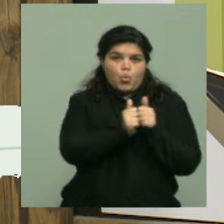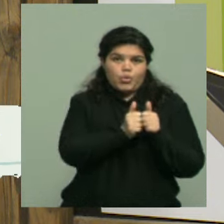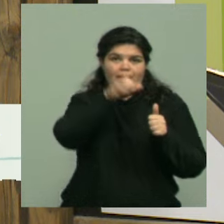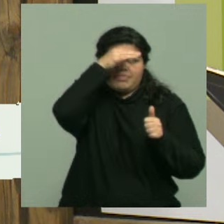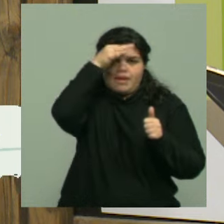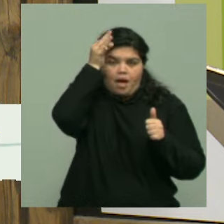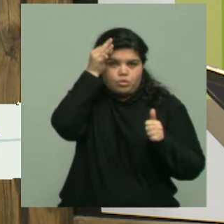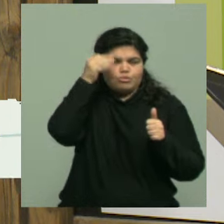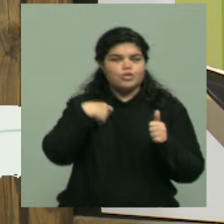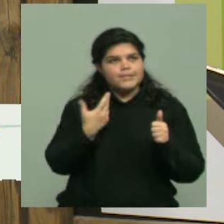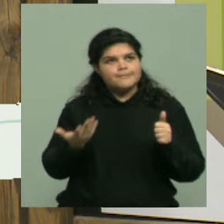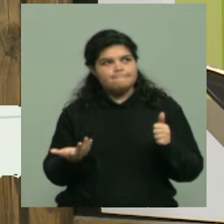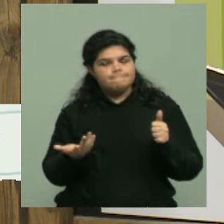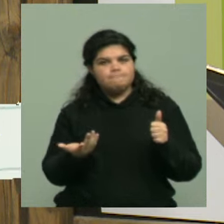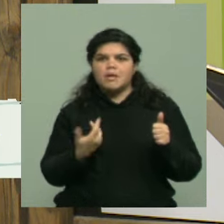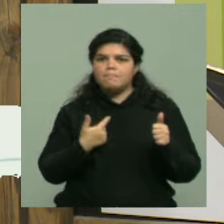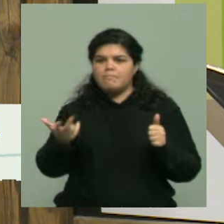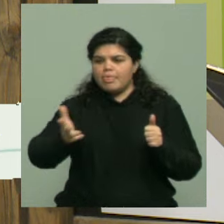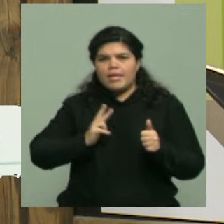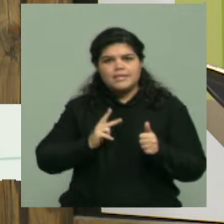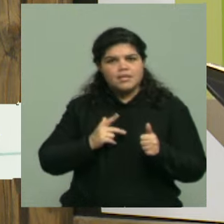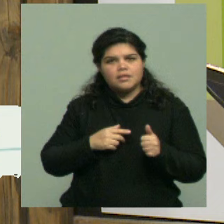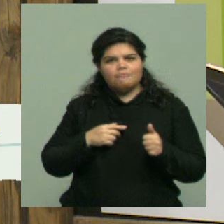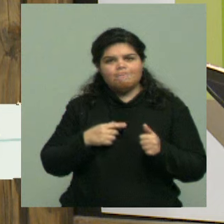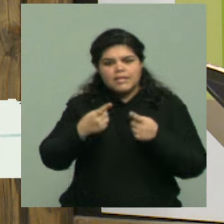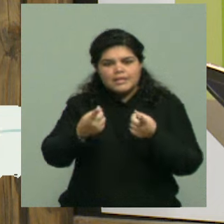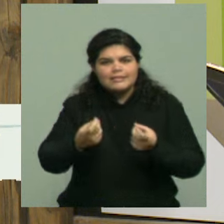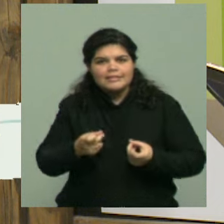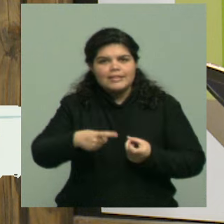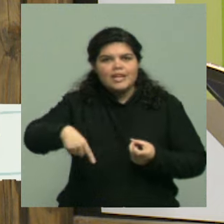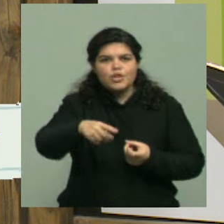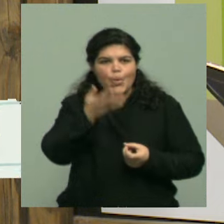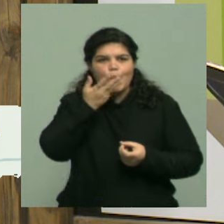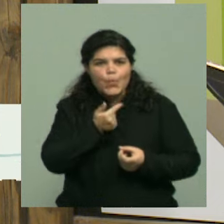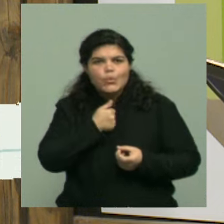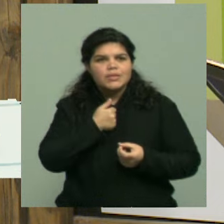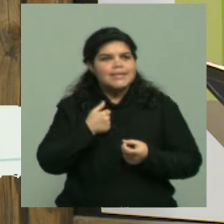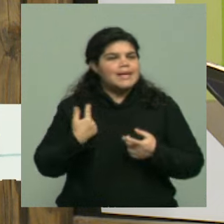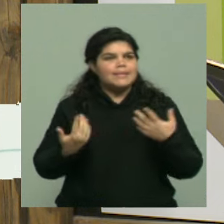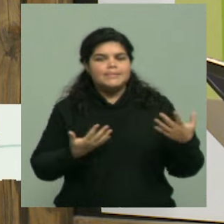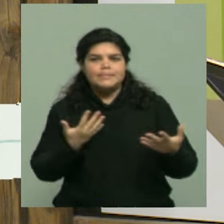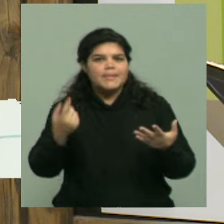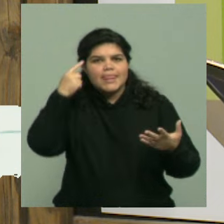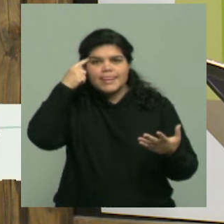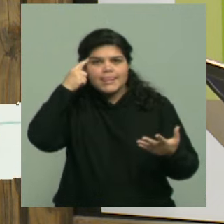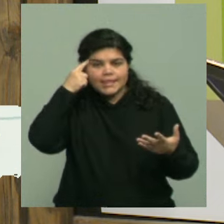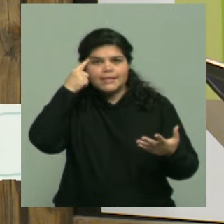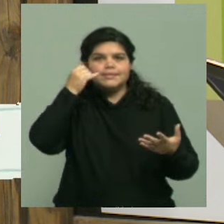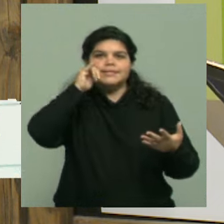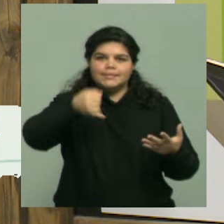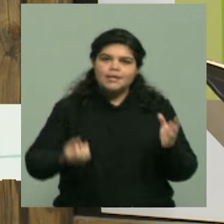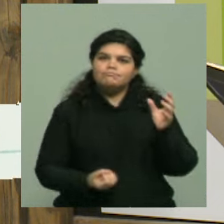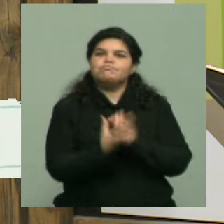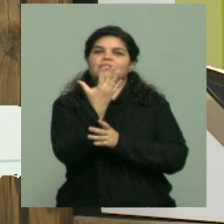dice, ¿por qué no hacemos algo con los chicos que lo necesitan, que les gustaría? Entonces nosotros dijimos, bueno, empezamos en el